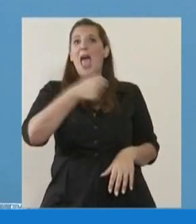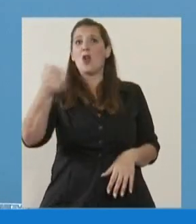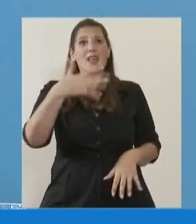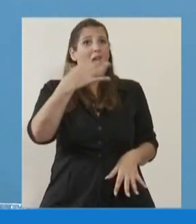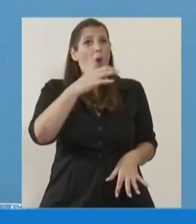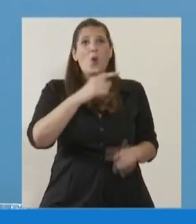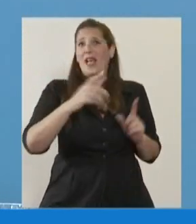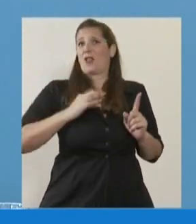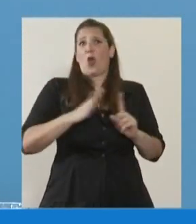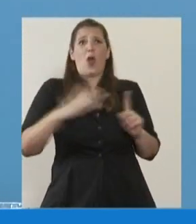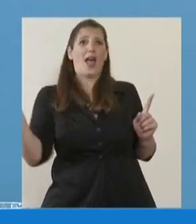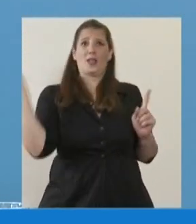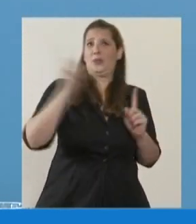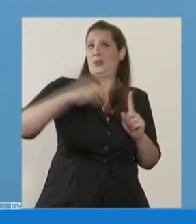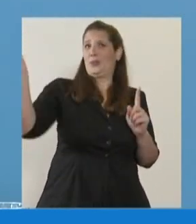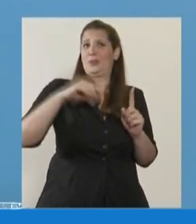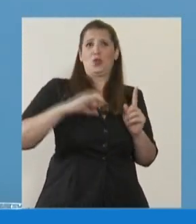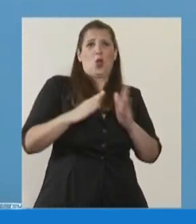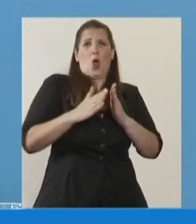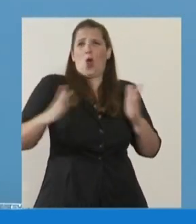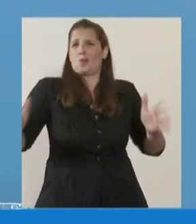opera todo el año Calafate,